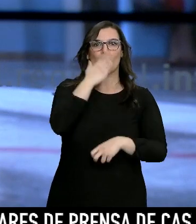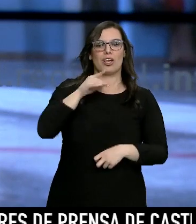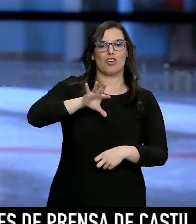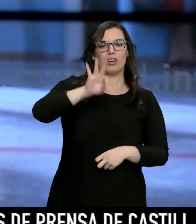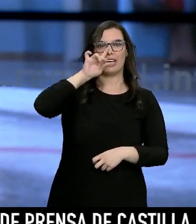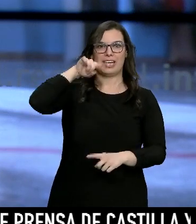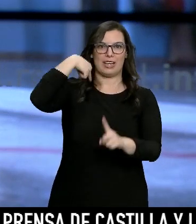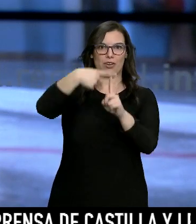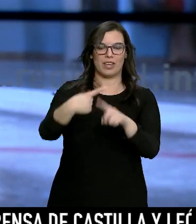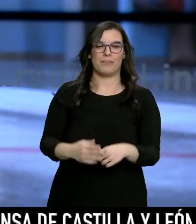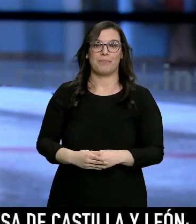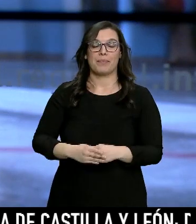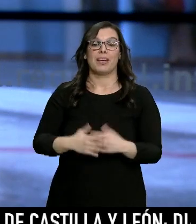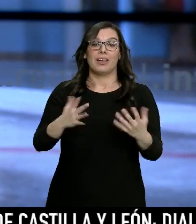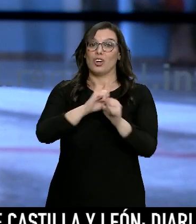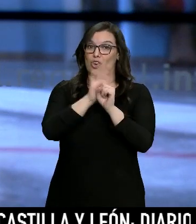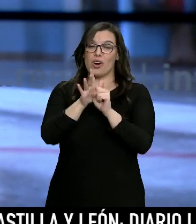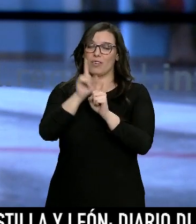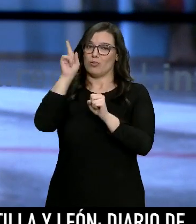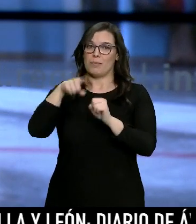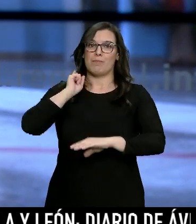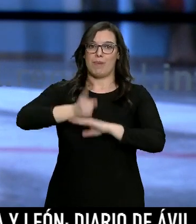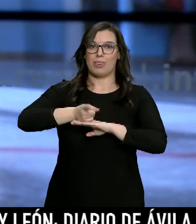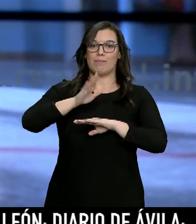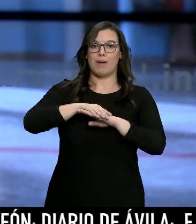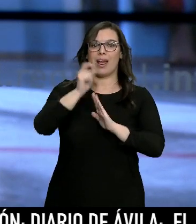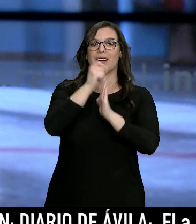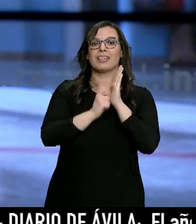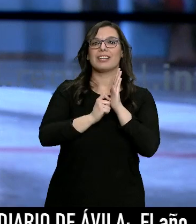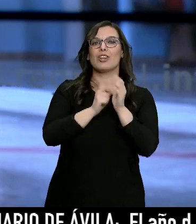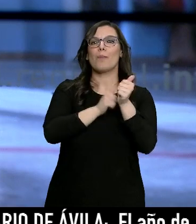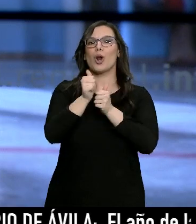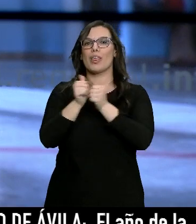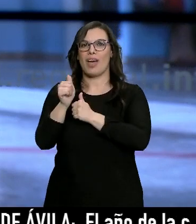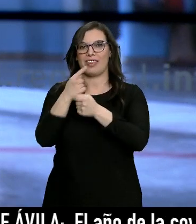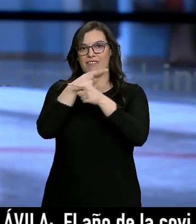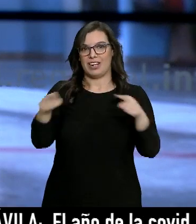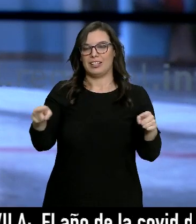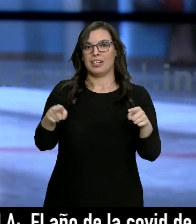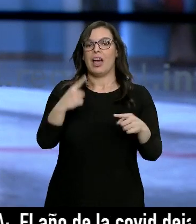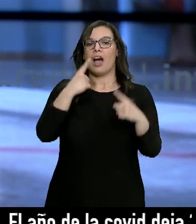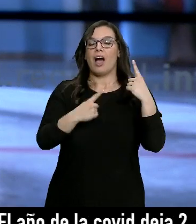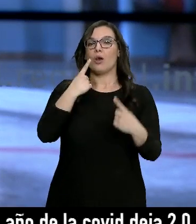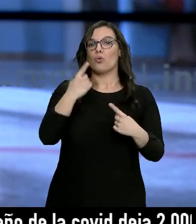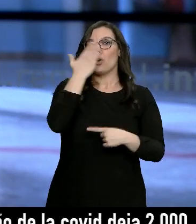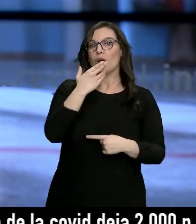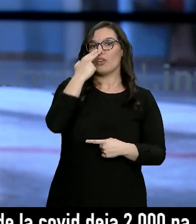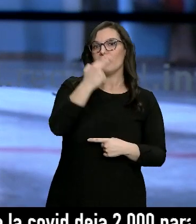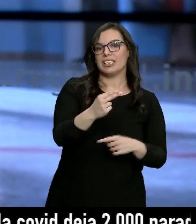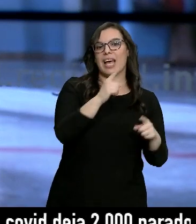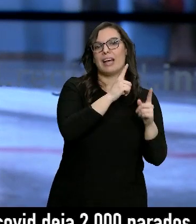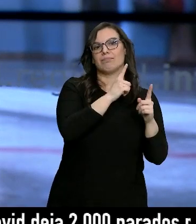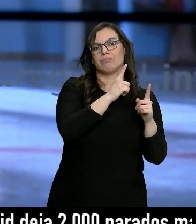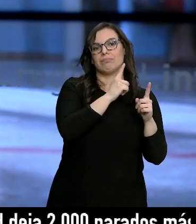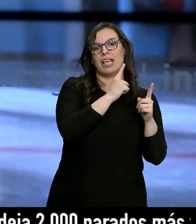La pandemia también ha cambiado la forma de elegir centro. Algunos colegios organizan visitas individuales y otros se informan por teléfono,